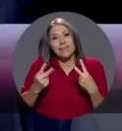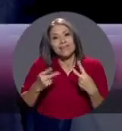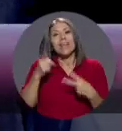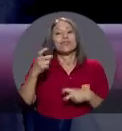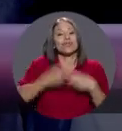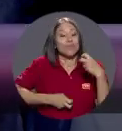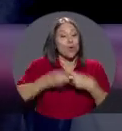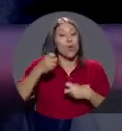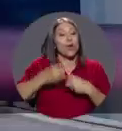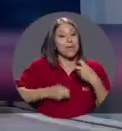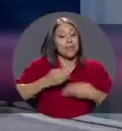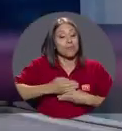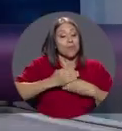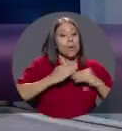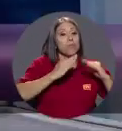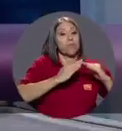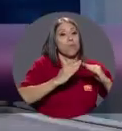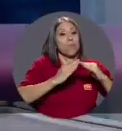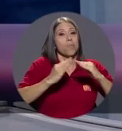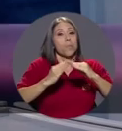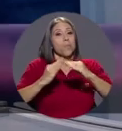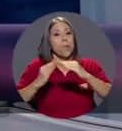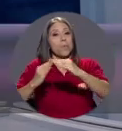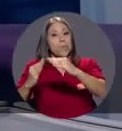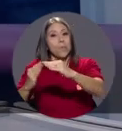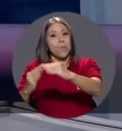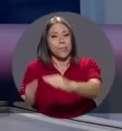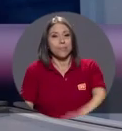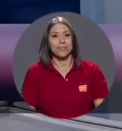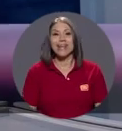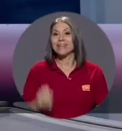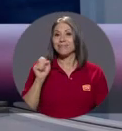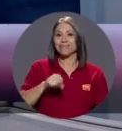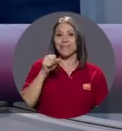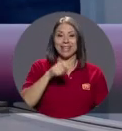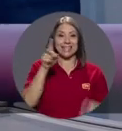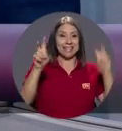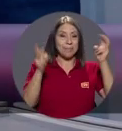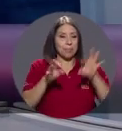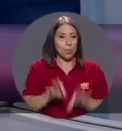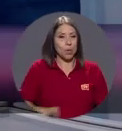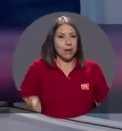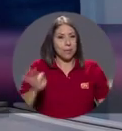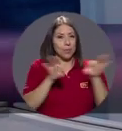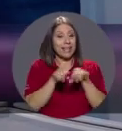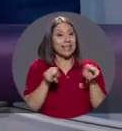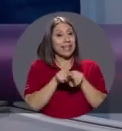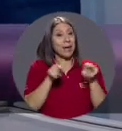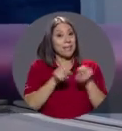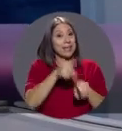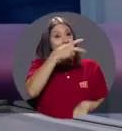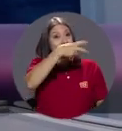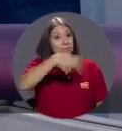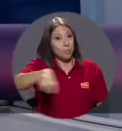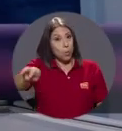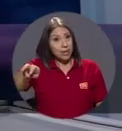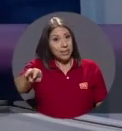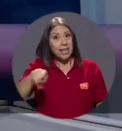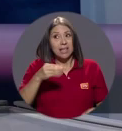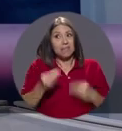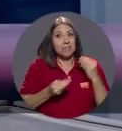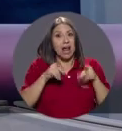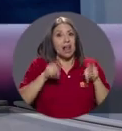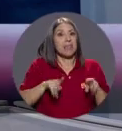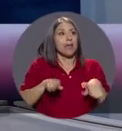tenemos. Sí, es un tema muy importante, tanto como también otro que ustedes han venido mencionando, el tema del transporte y